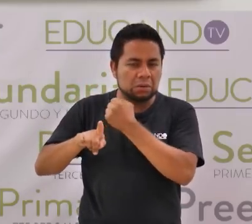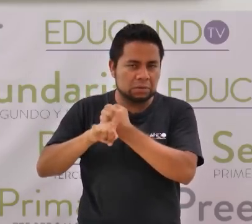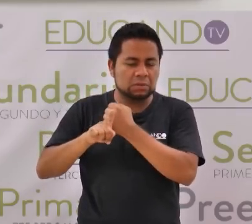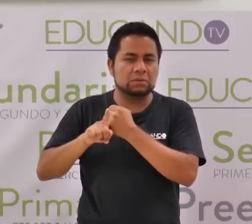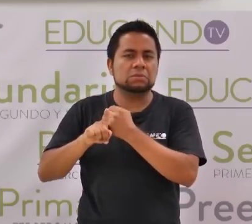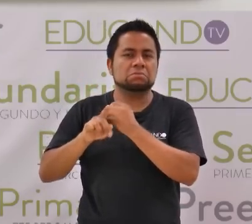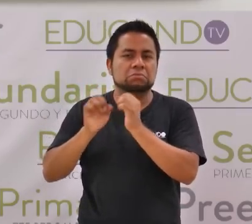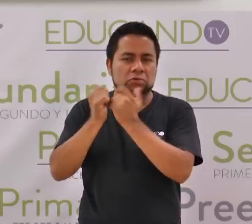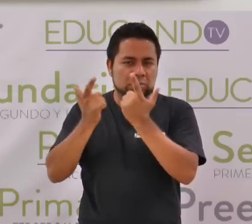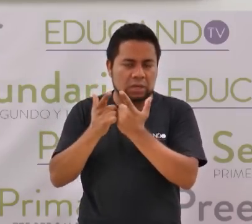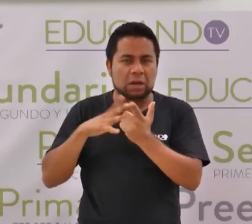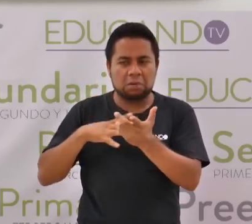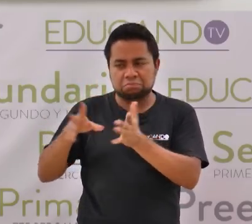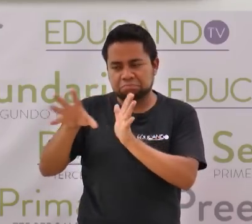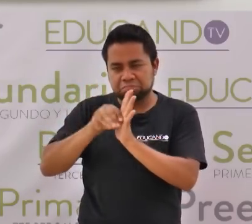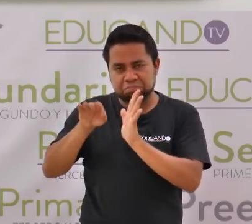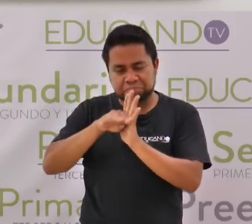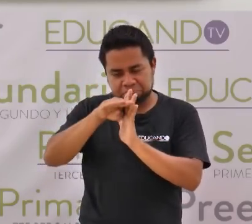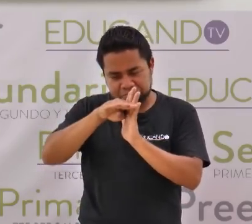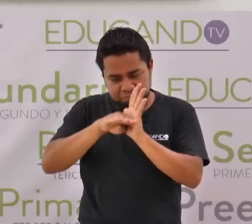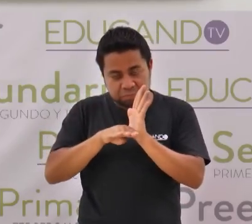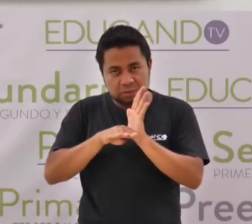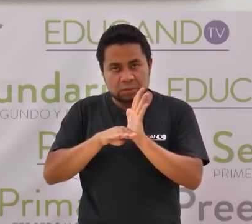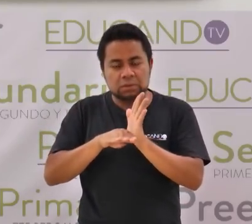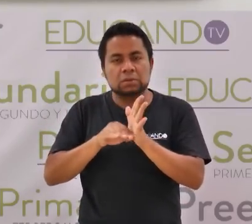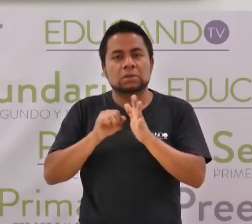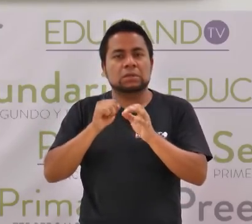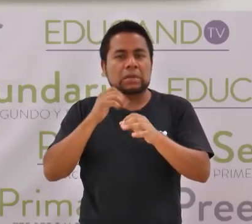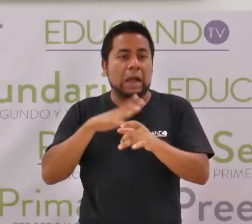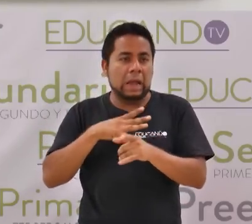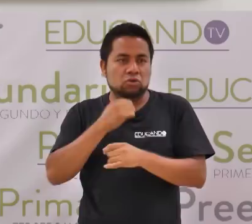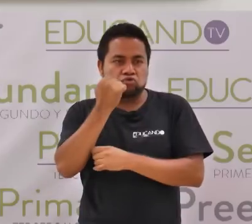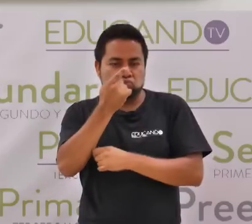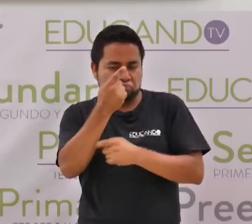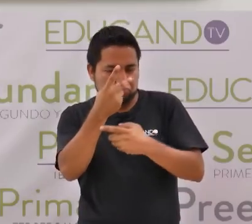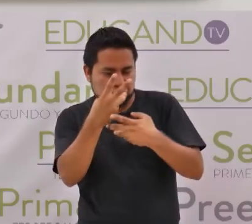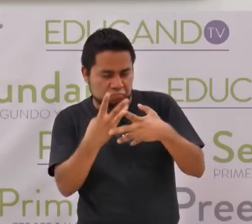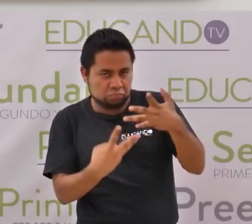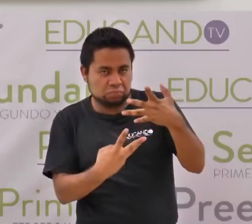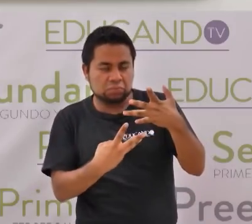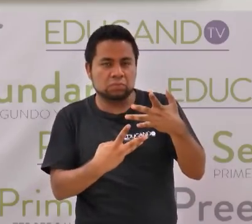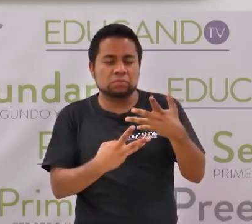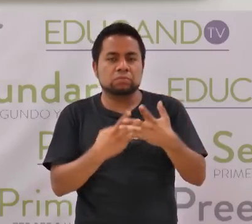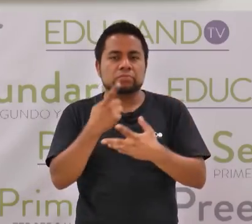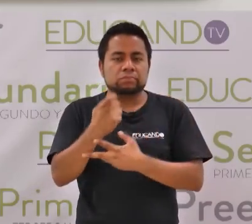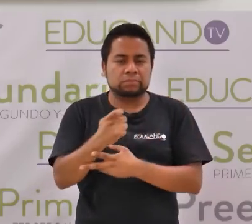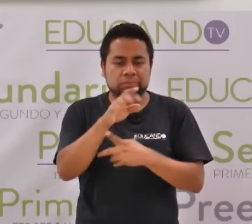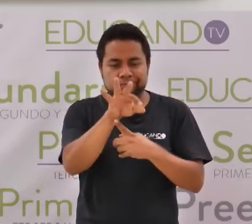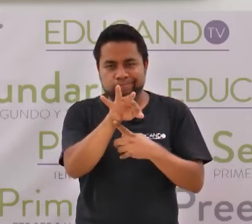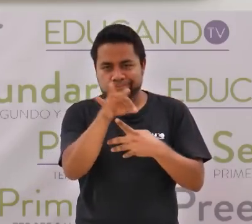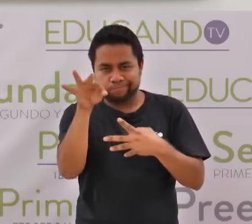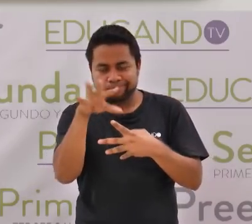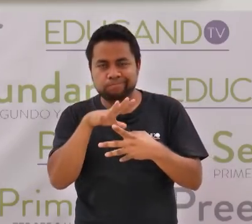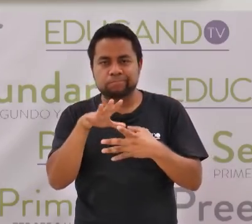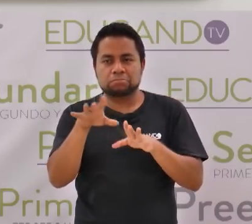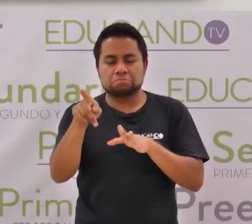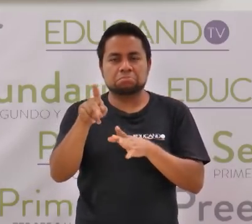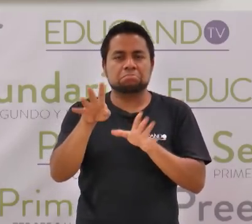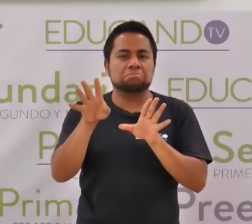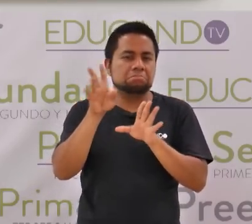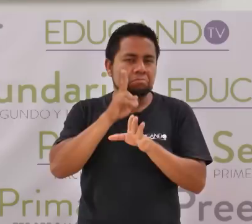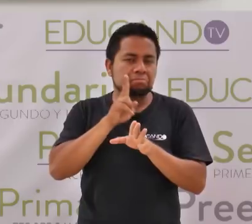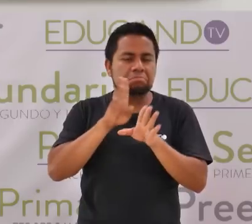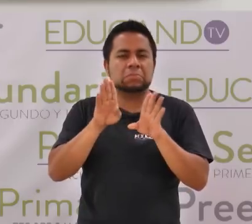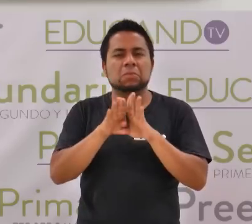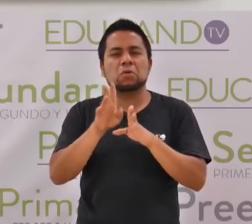paso, identificar un problema social. Ahora que ya identificaron uno, ustedes van a elaborar un borrador